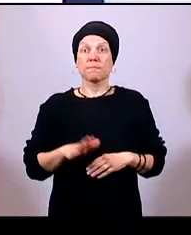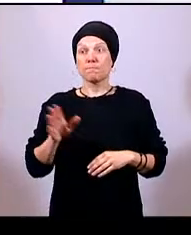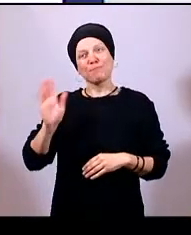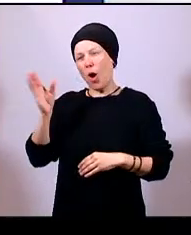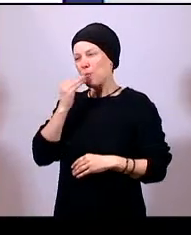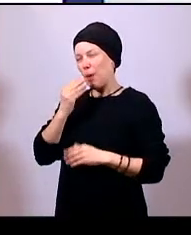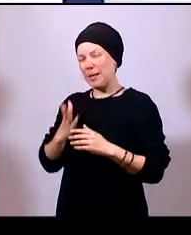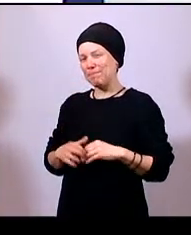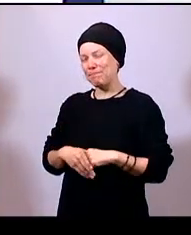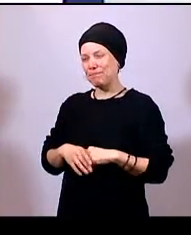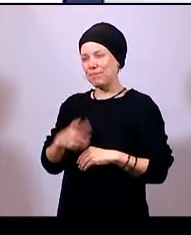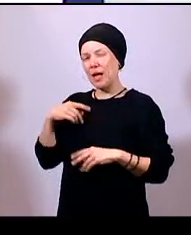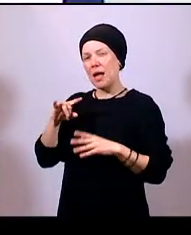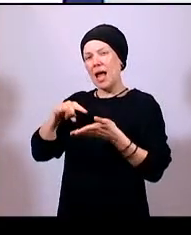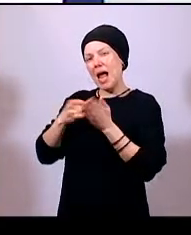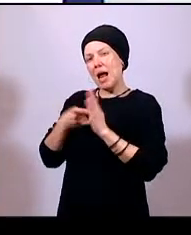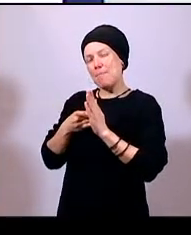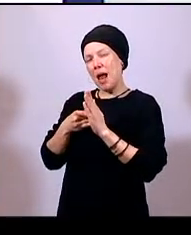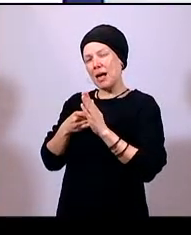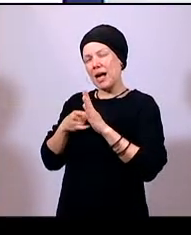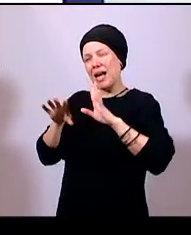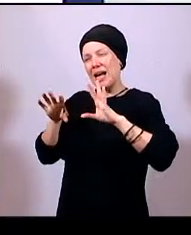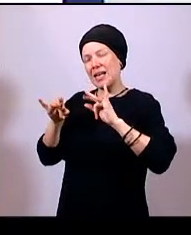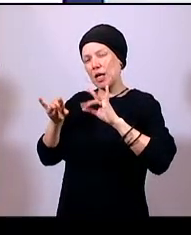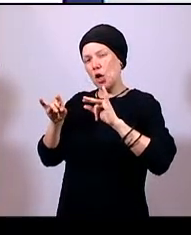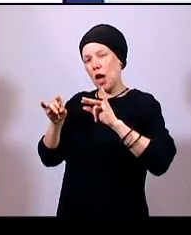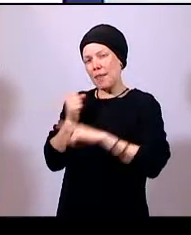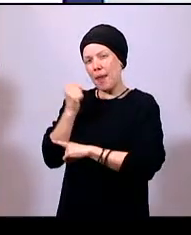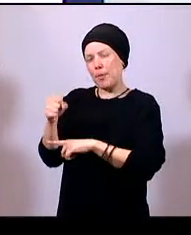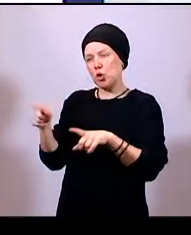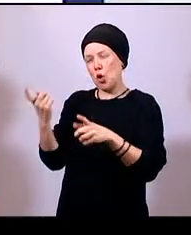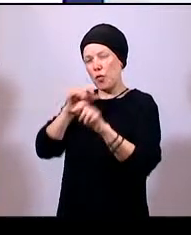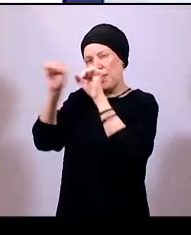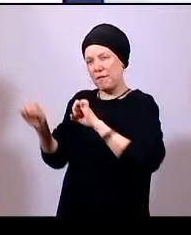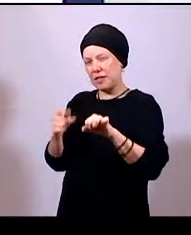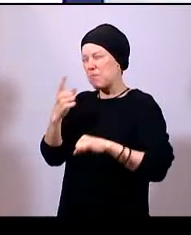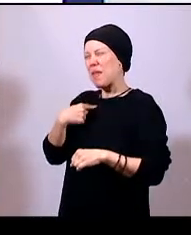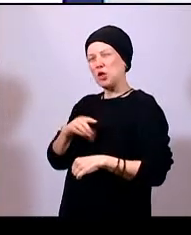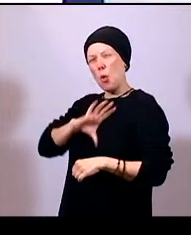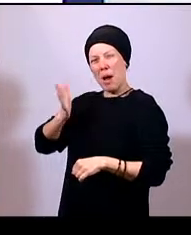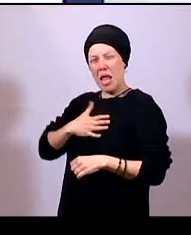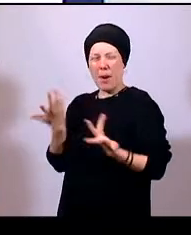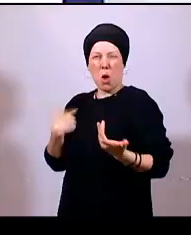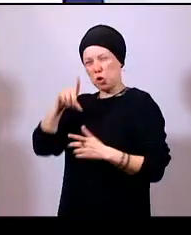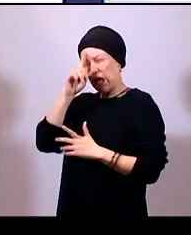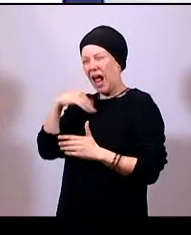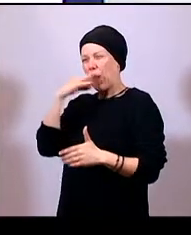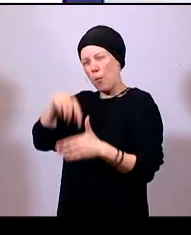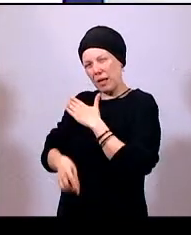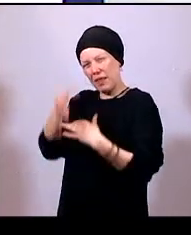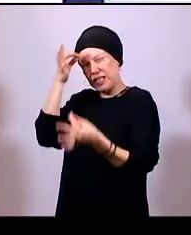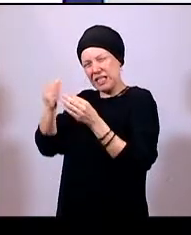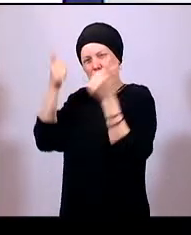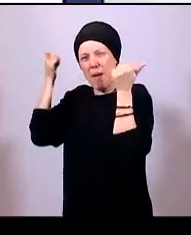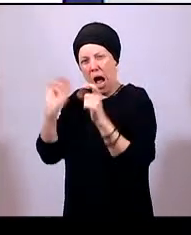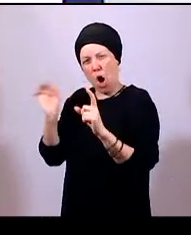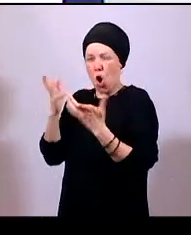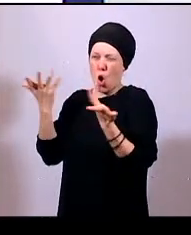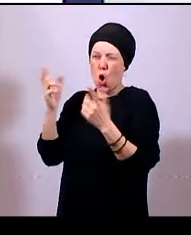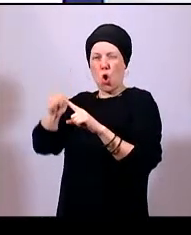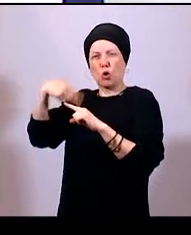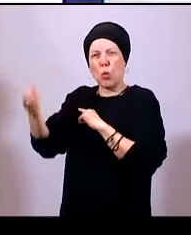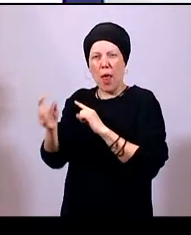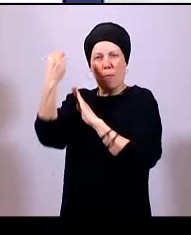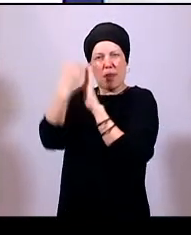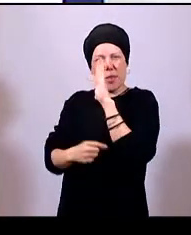Hola, buenas. Sobre el Plan Regional de Apoyo a la Defensa, ha dicho que se presenta mañana, pero no sé si nos puede adelantar algo, el impacto, alguna